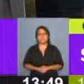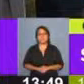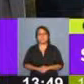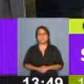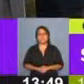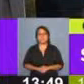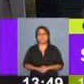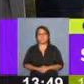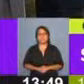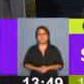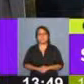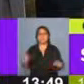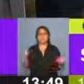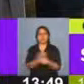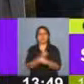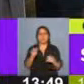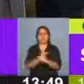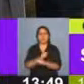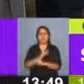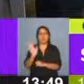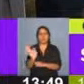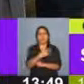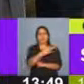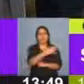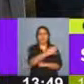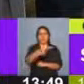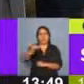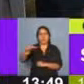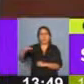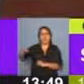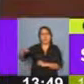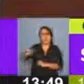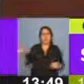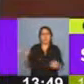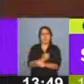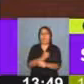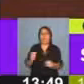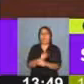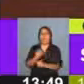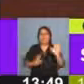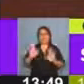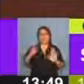Ha aprobado por unanimidad, quedando aprobado entonces el texto